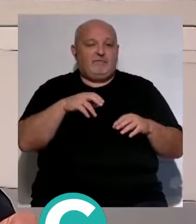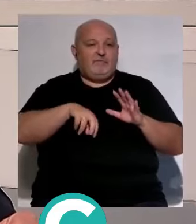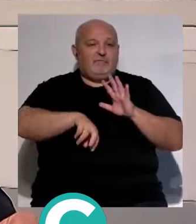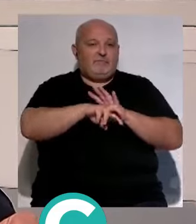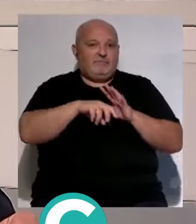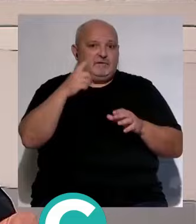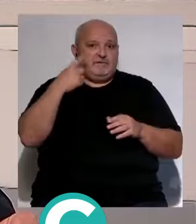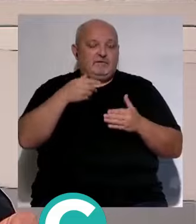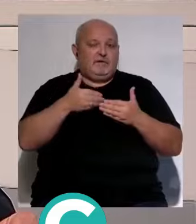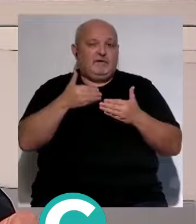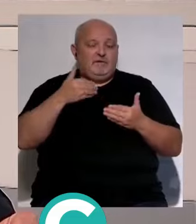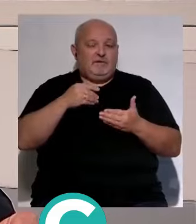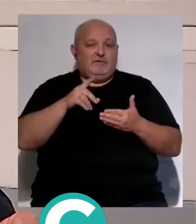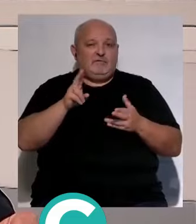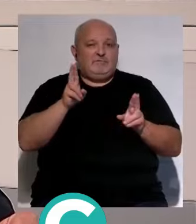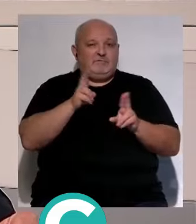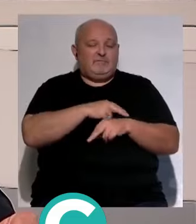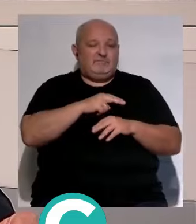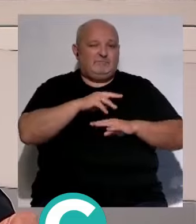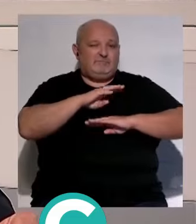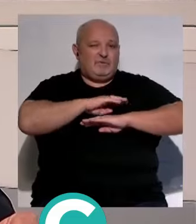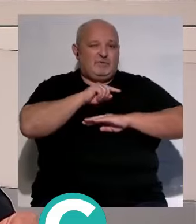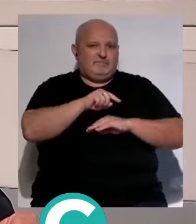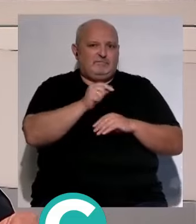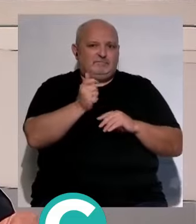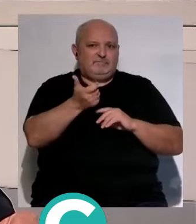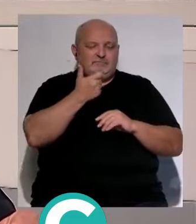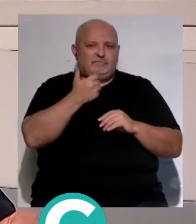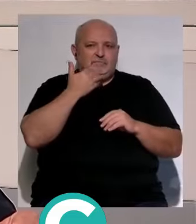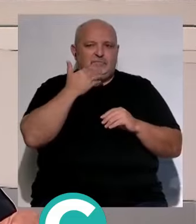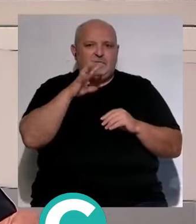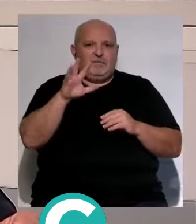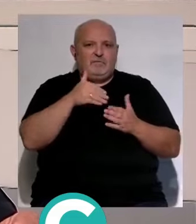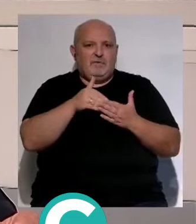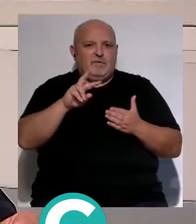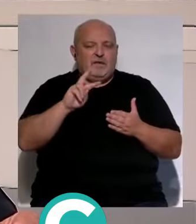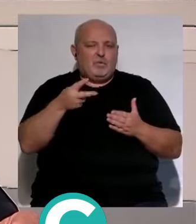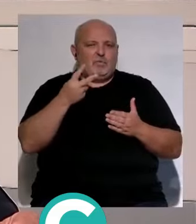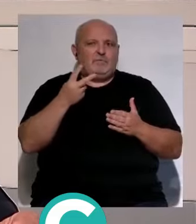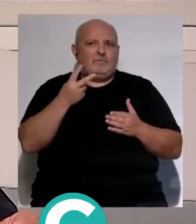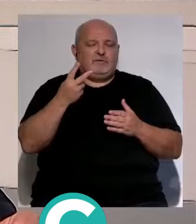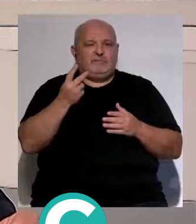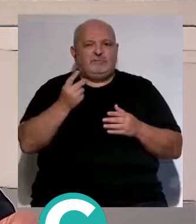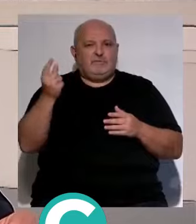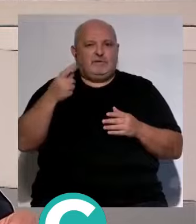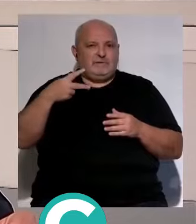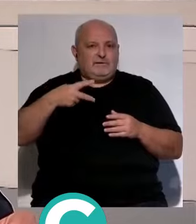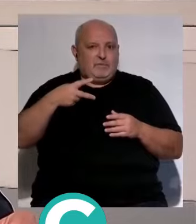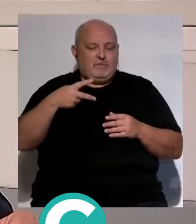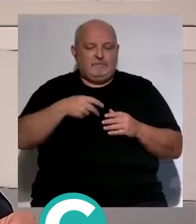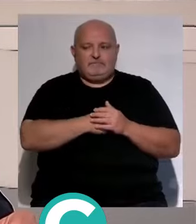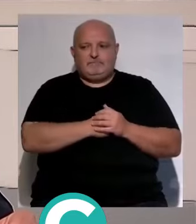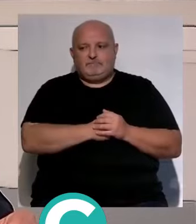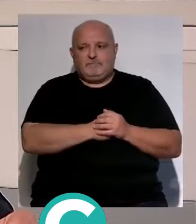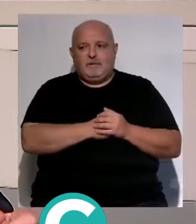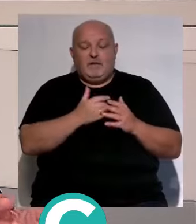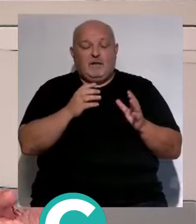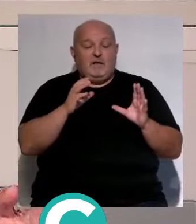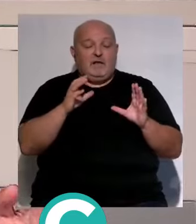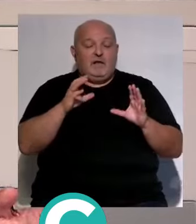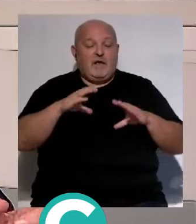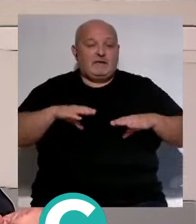Fútbol. Ya saben que la cláusula de rescisión del guardameta argentino caía hasta los 5 millones de euros después del descenso a segunda división, y el